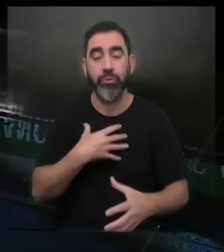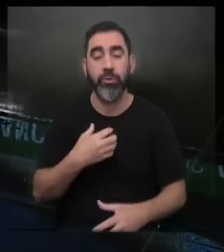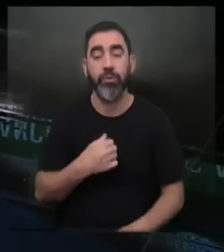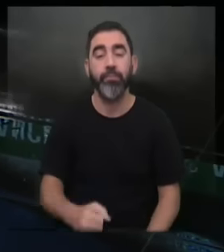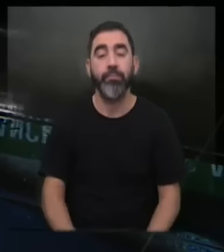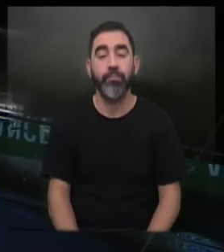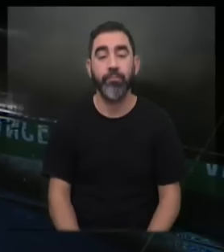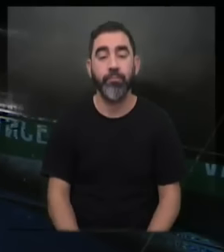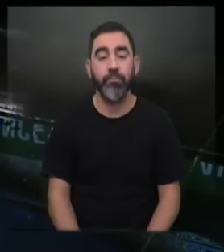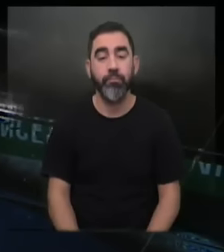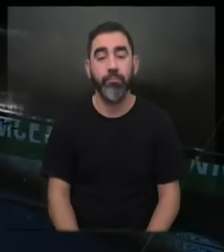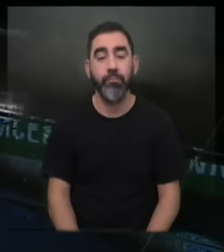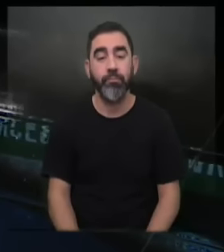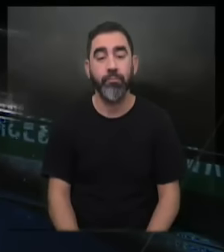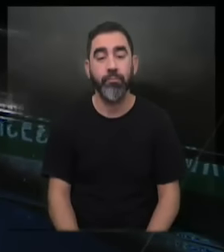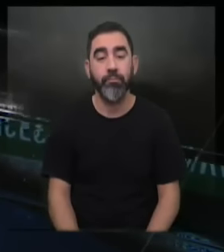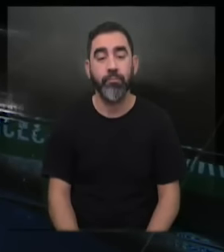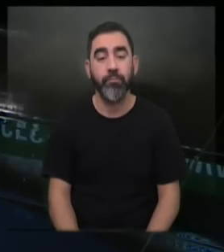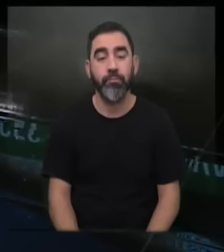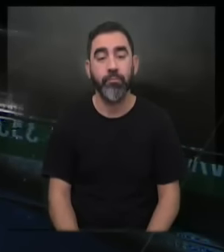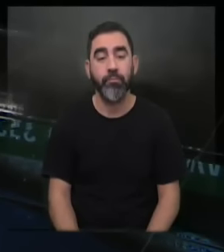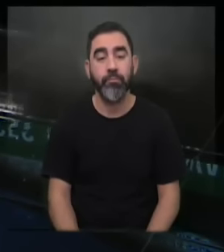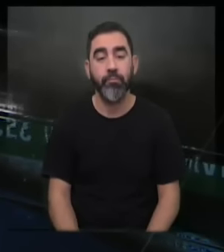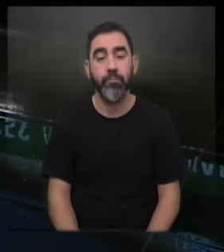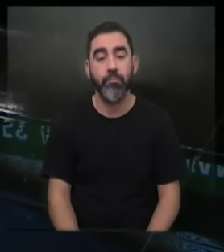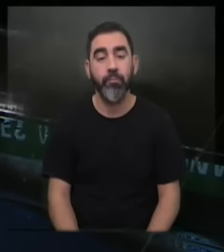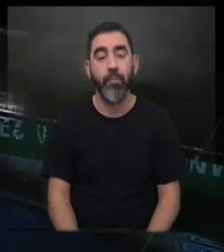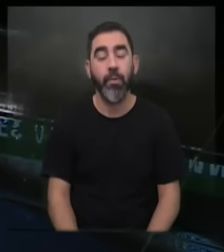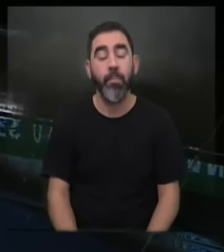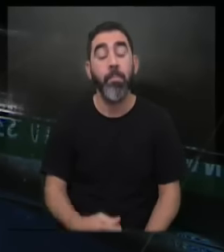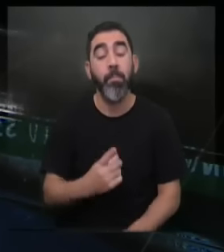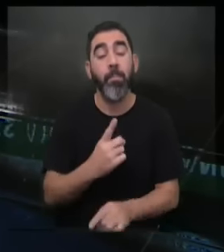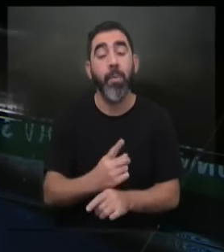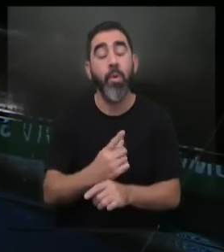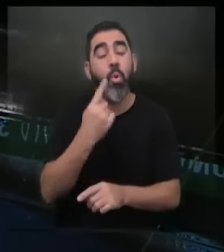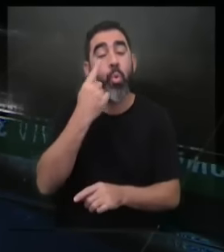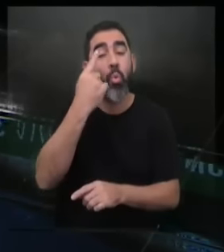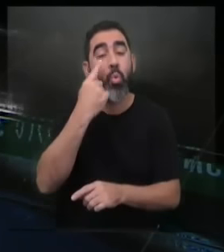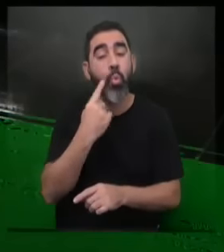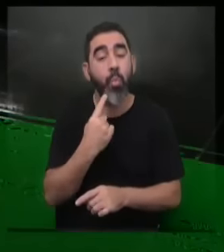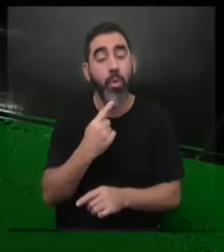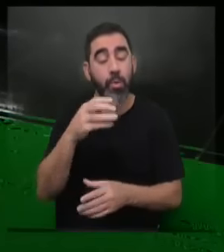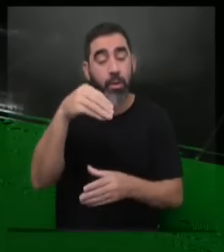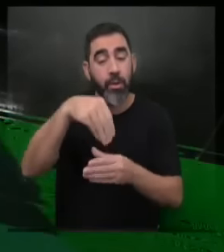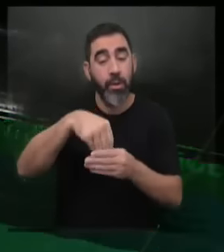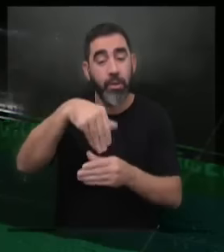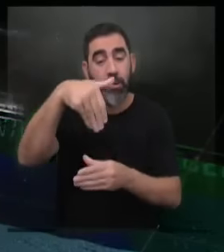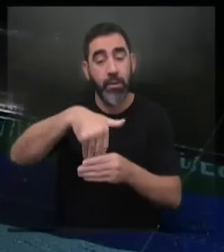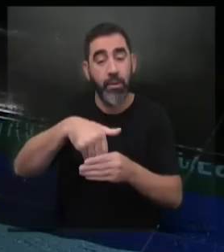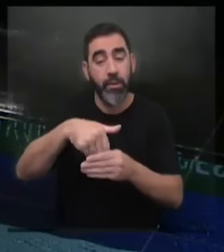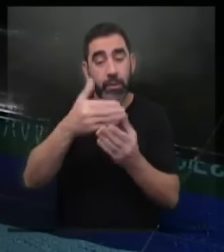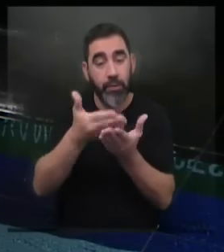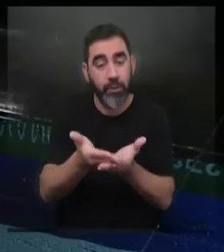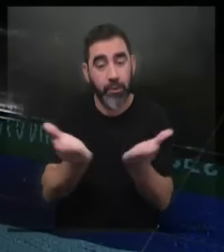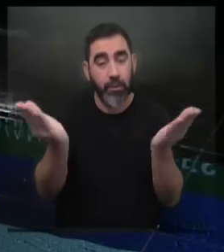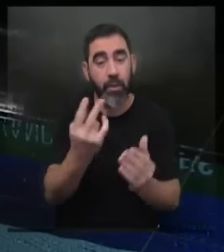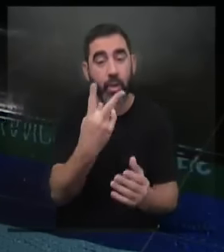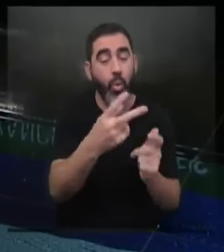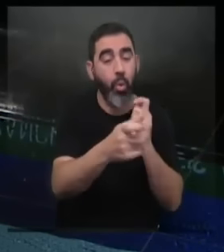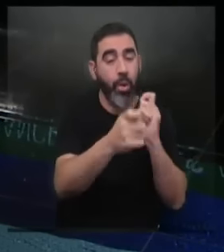política también se conocieron las primeras cifras luego de las internas tendremos eh dos